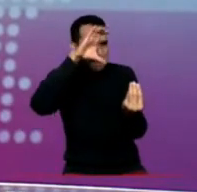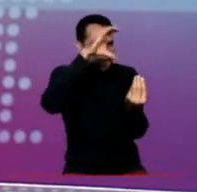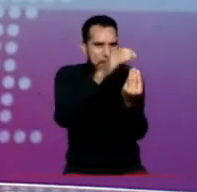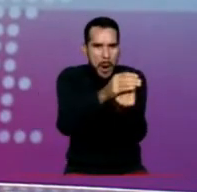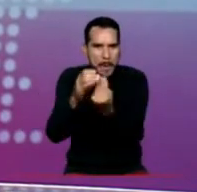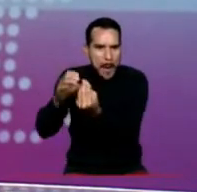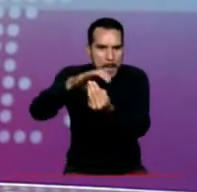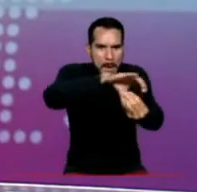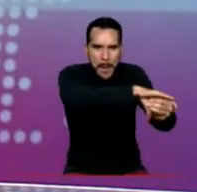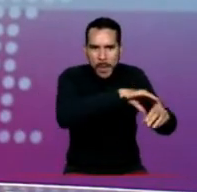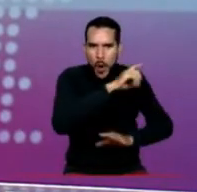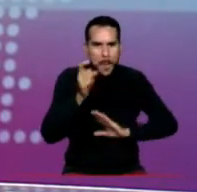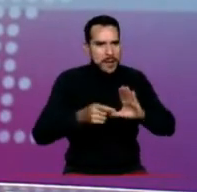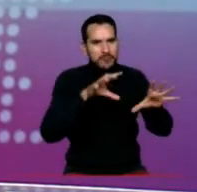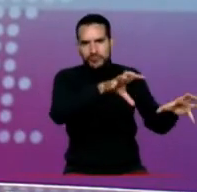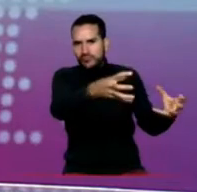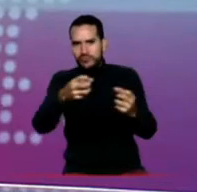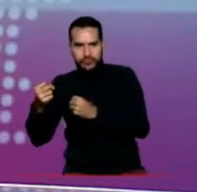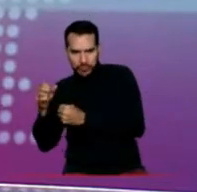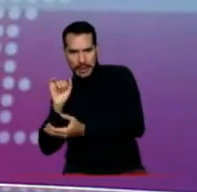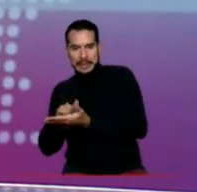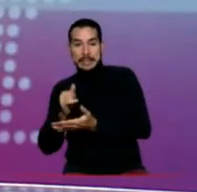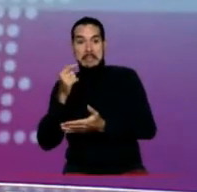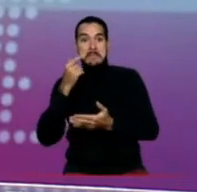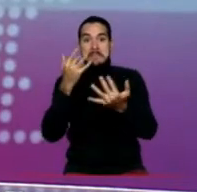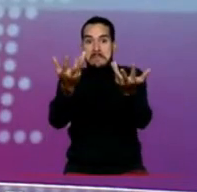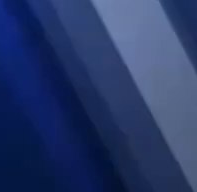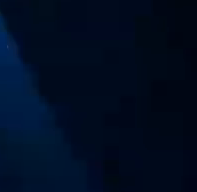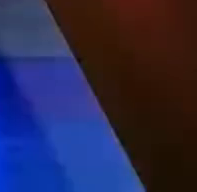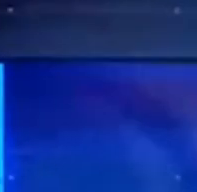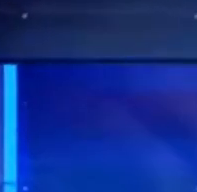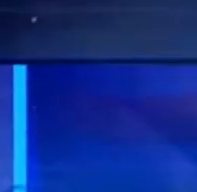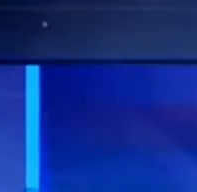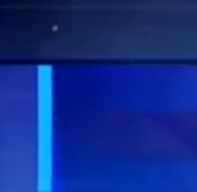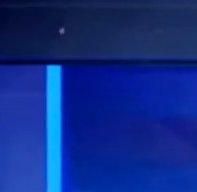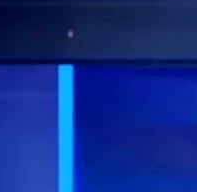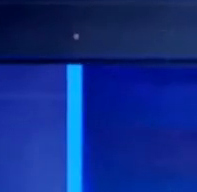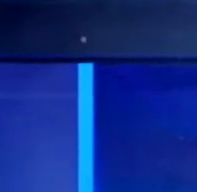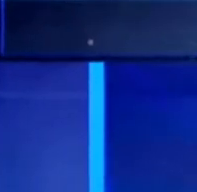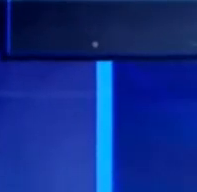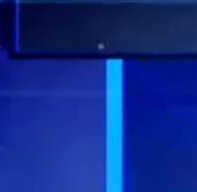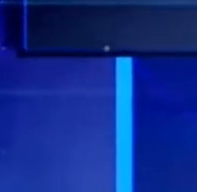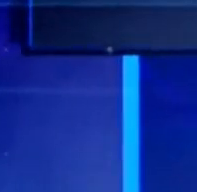Henao, regresamos con usted. ¿Qué otros detalles se conocen, John?